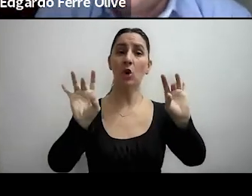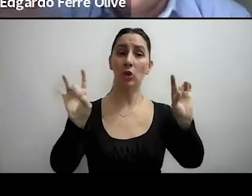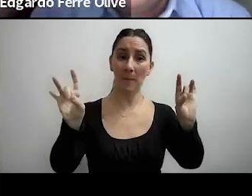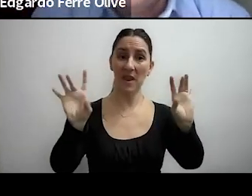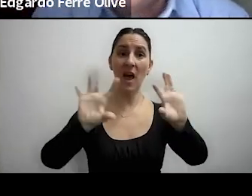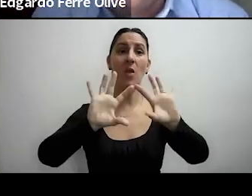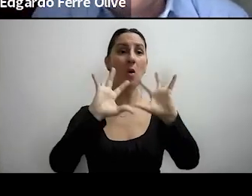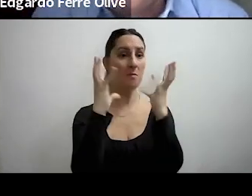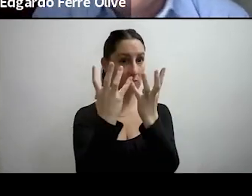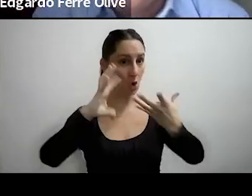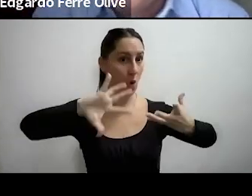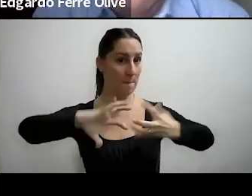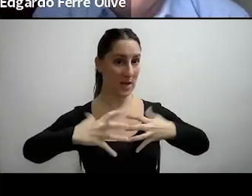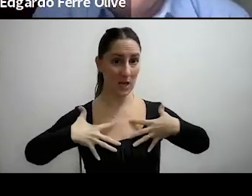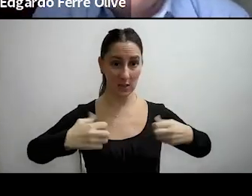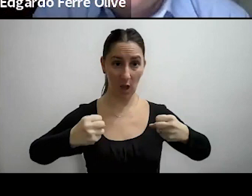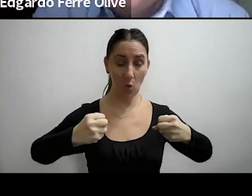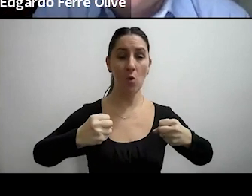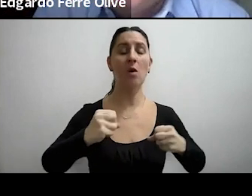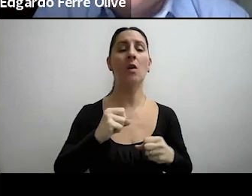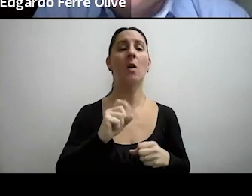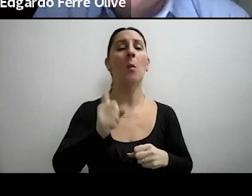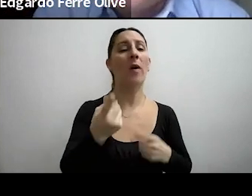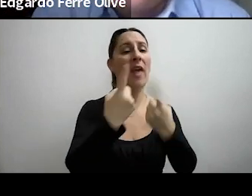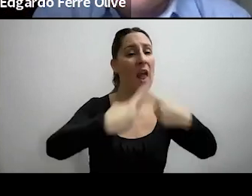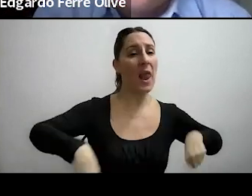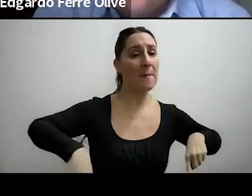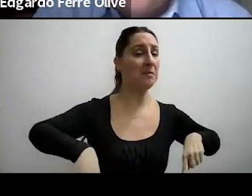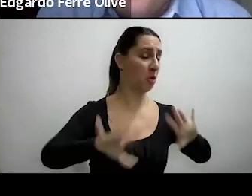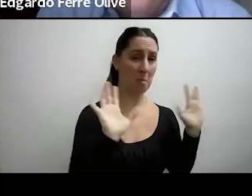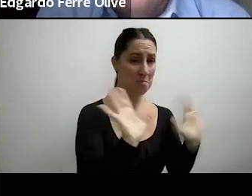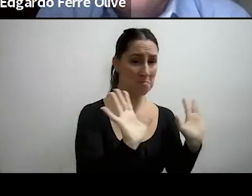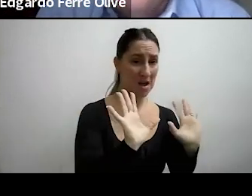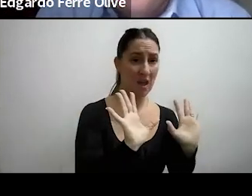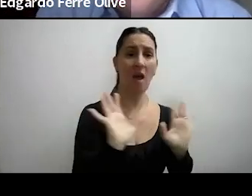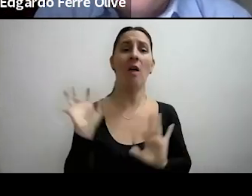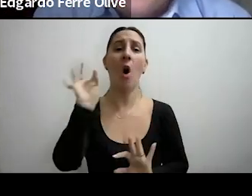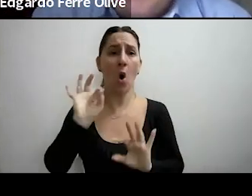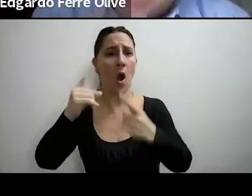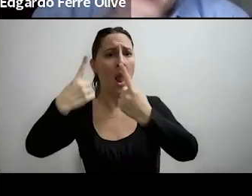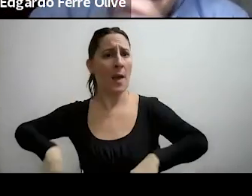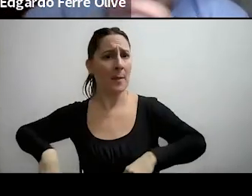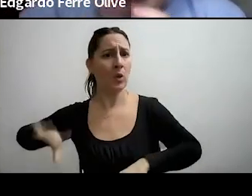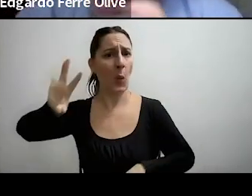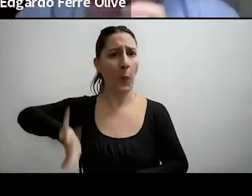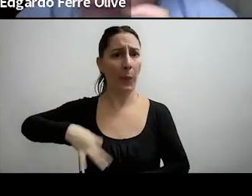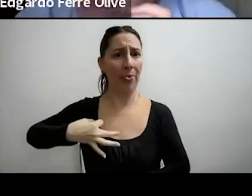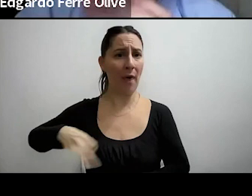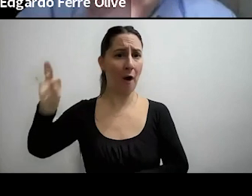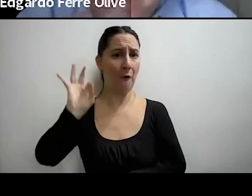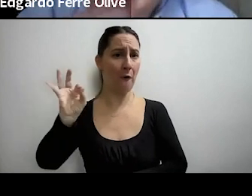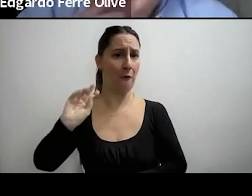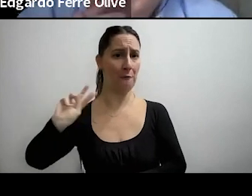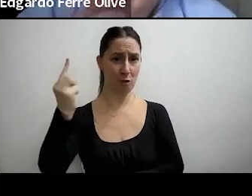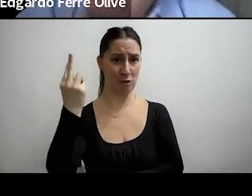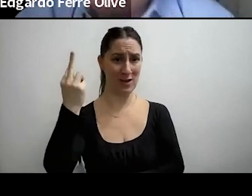simples, que no tengan ninguna secuela, o pueden tener elementos que puedan tener efectos de vida o muerte. Entonces, ¿qué pasa? Esto afecta a